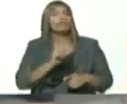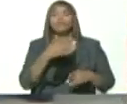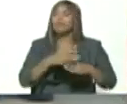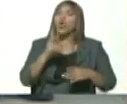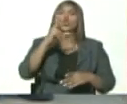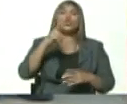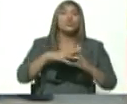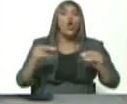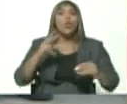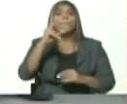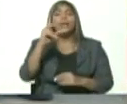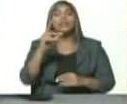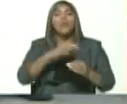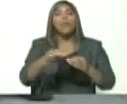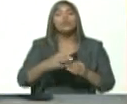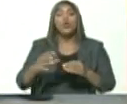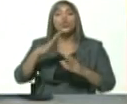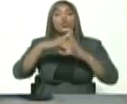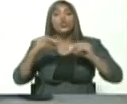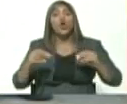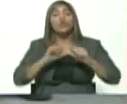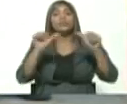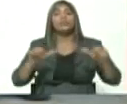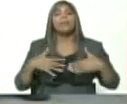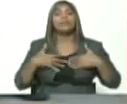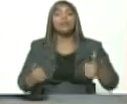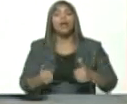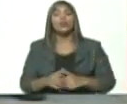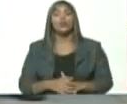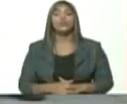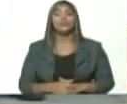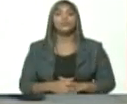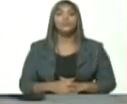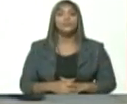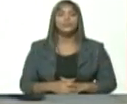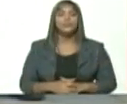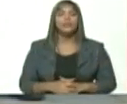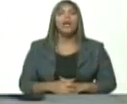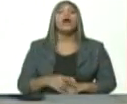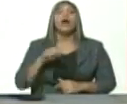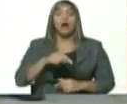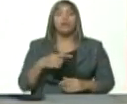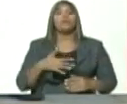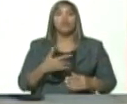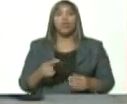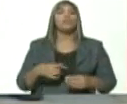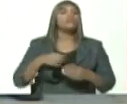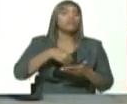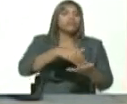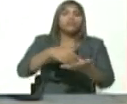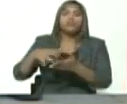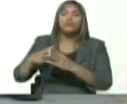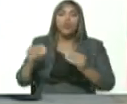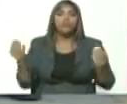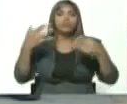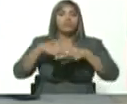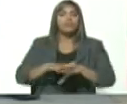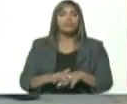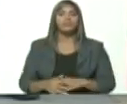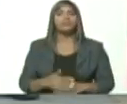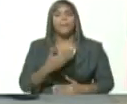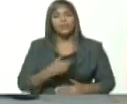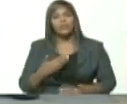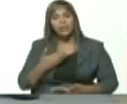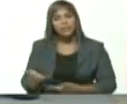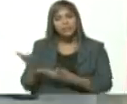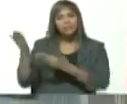municipios, donde todos los sistemas de salud municipales, el regional y el nacional, han estado totalmente integrados. Adelante,